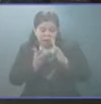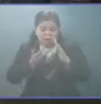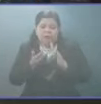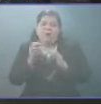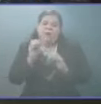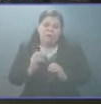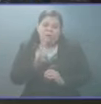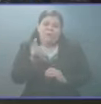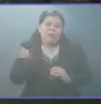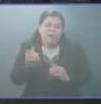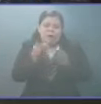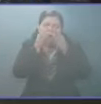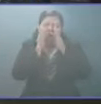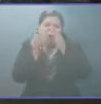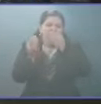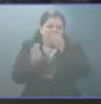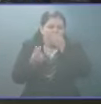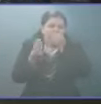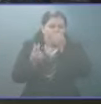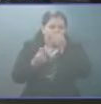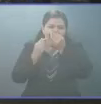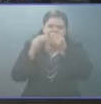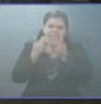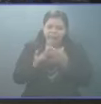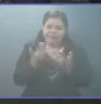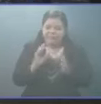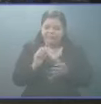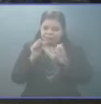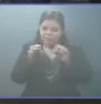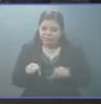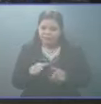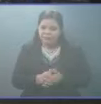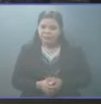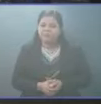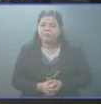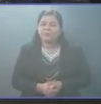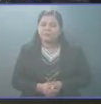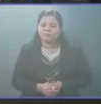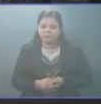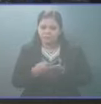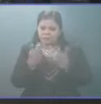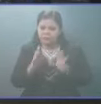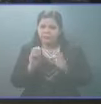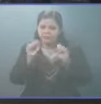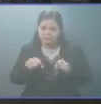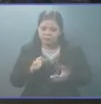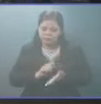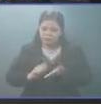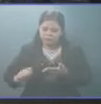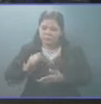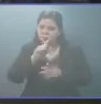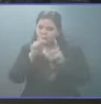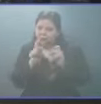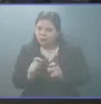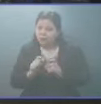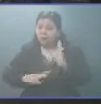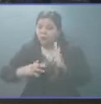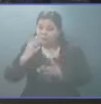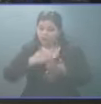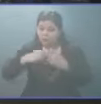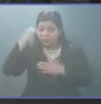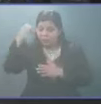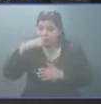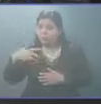o las personas que nos están escuchando a través del 88.1 FM de Radio Legislativa, pueda tomar nota de estas preguntas importantes